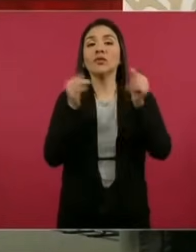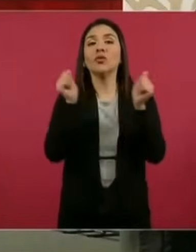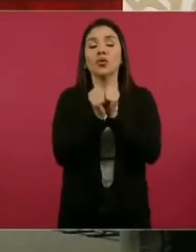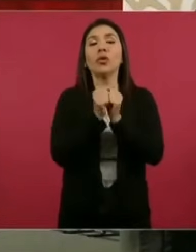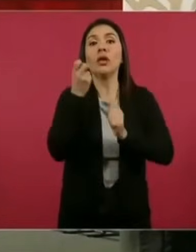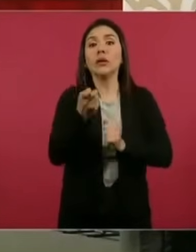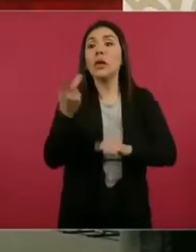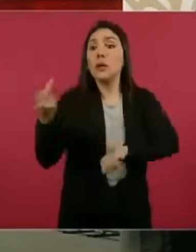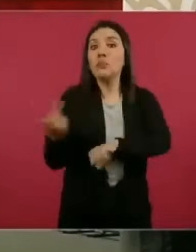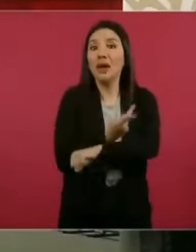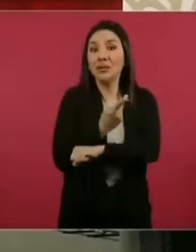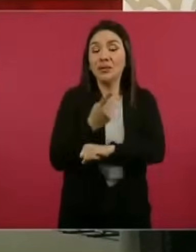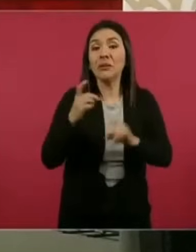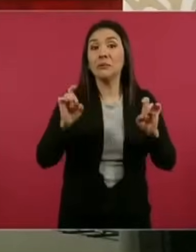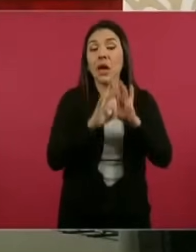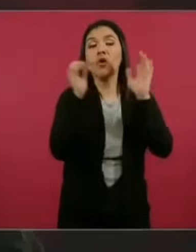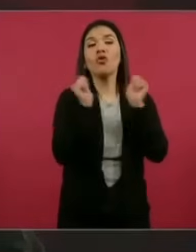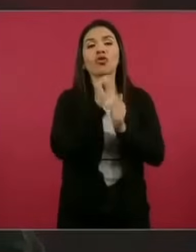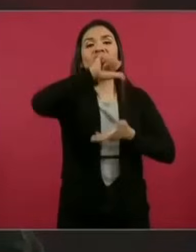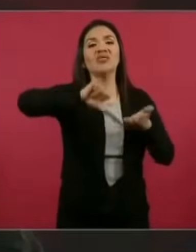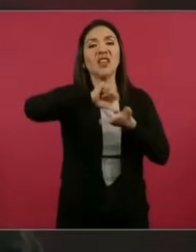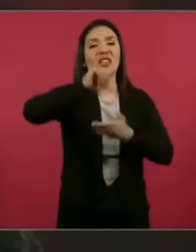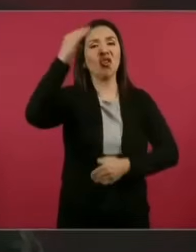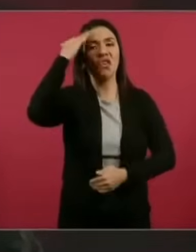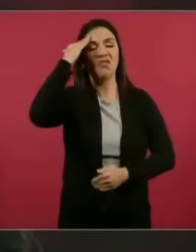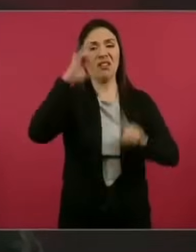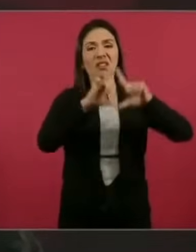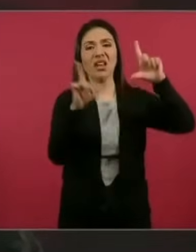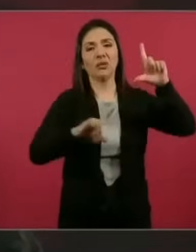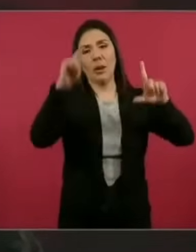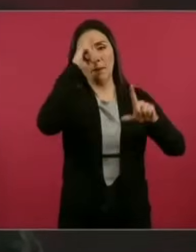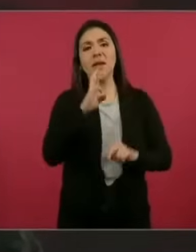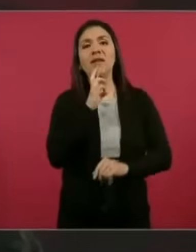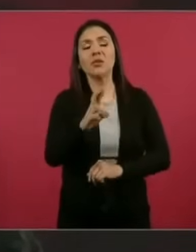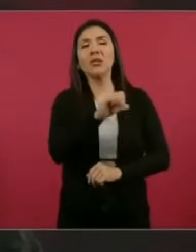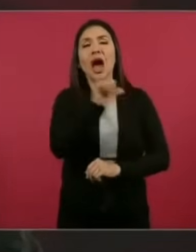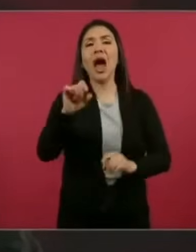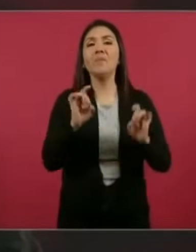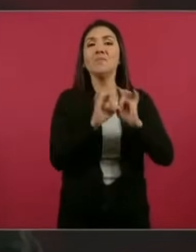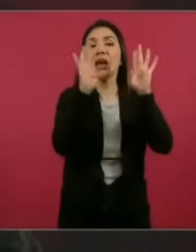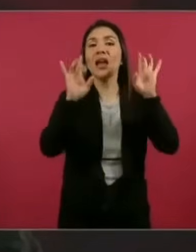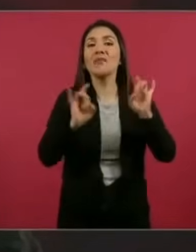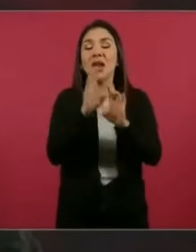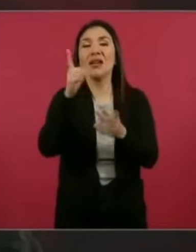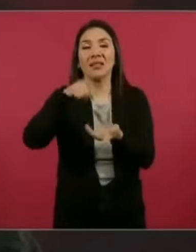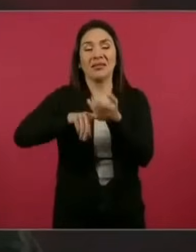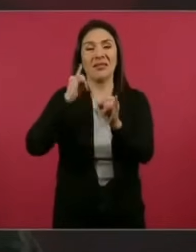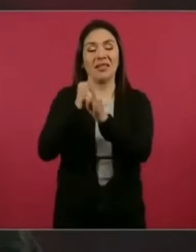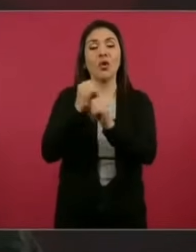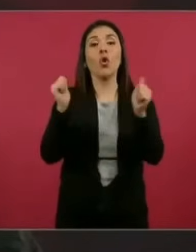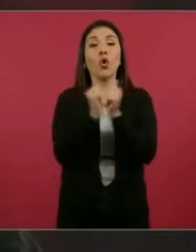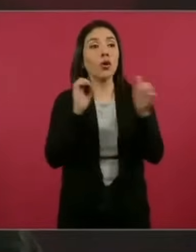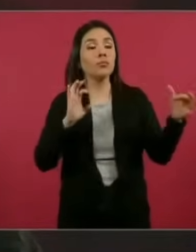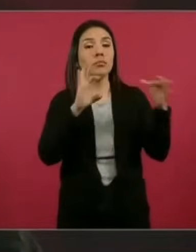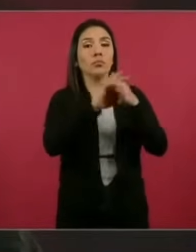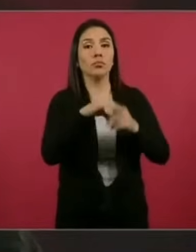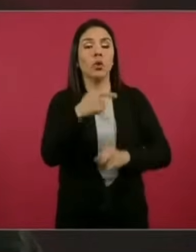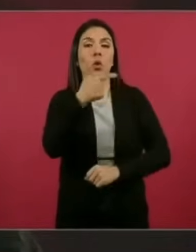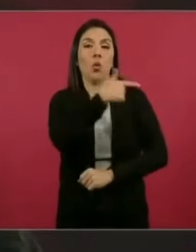correspondiente del incidente ante el Centro Nacional de Respuesta de Incidentes Cibernéticos adscrito a la Guardia